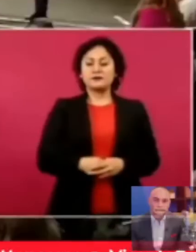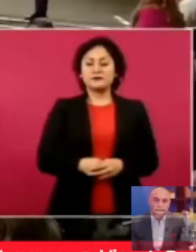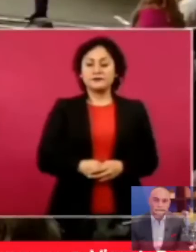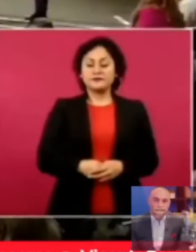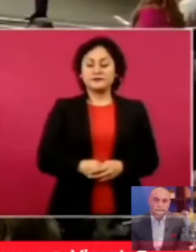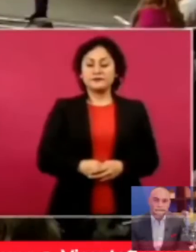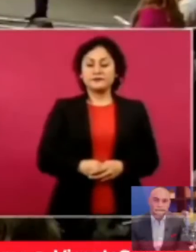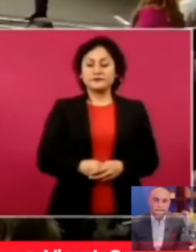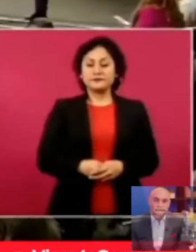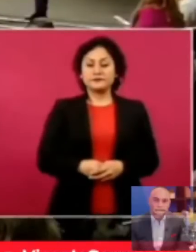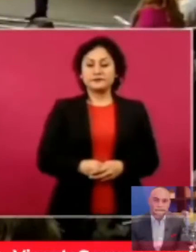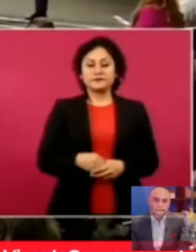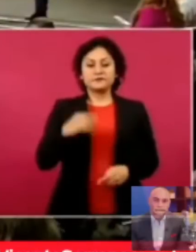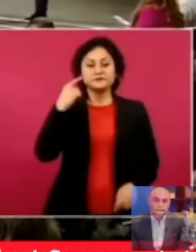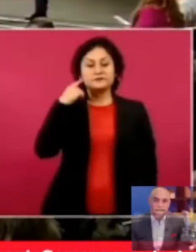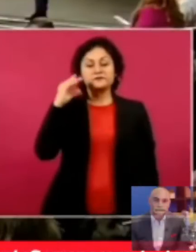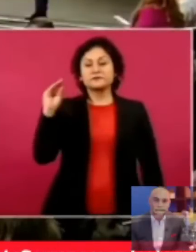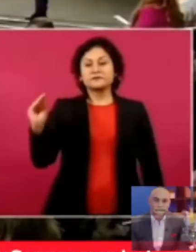Sí.